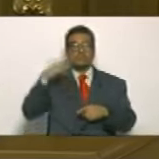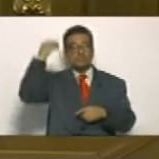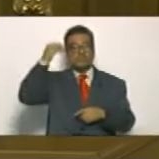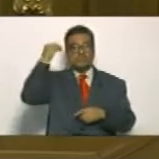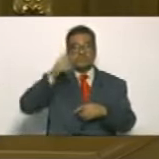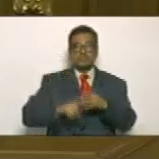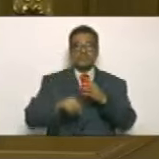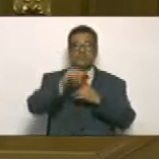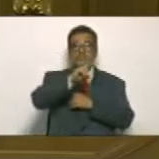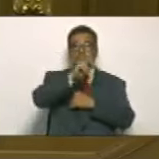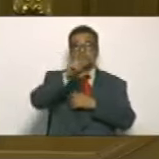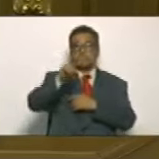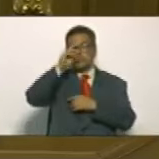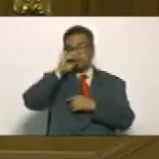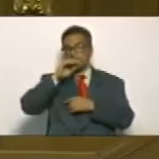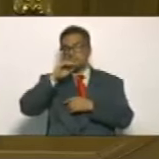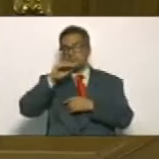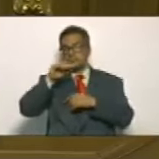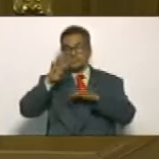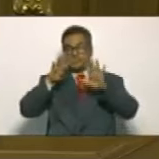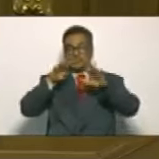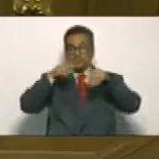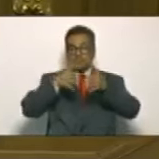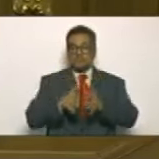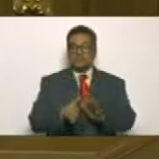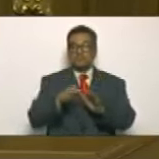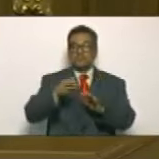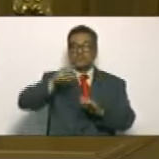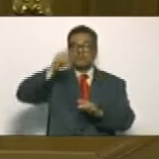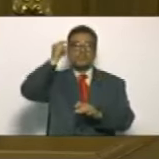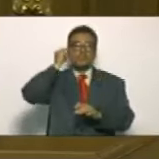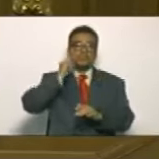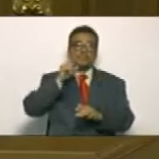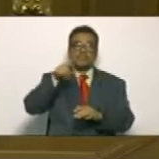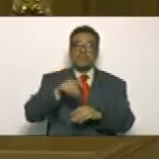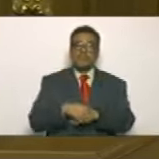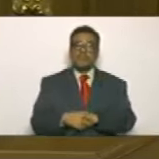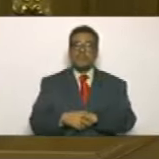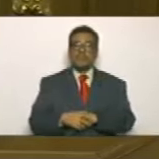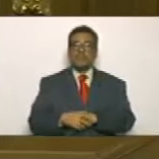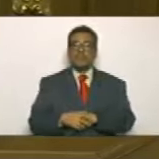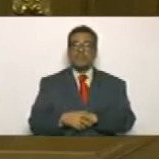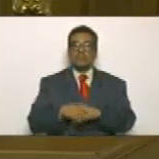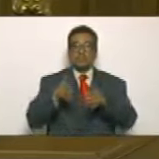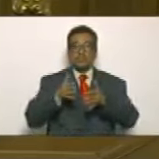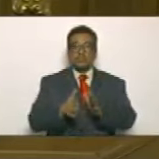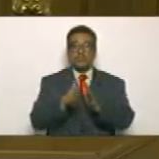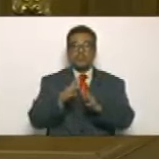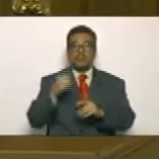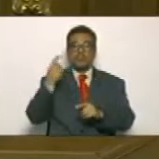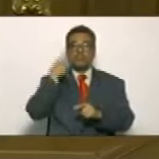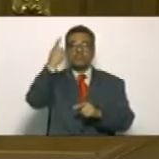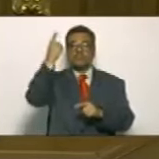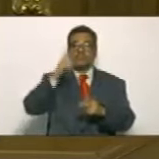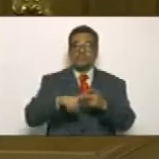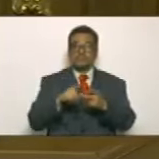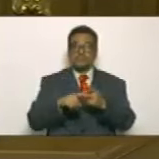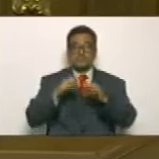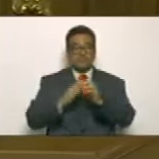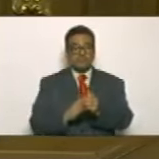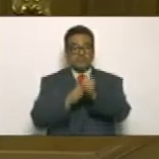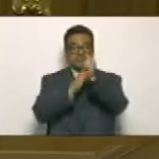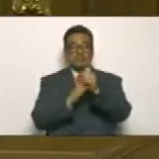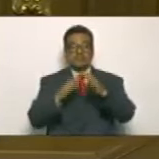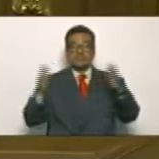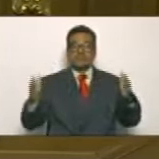conmemorar los 229 años del natalicio de Antonio José de Sucre, hijo de la gloria, el líder y